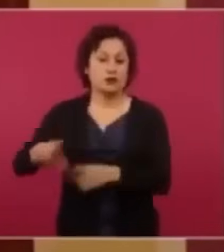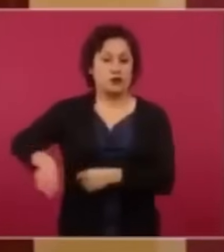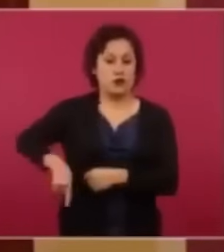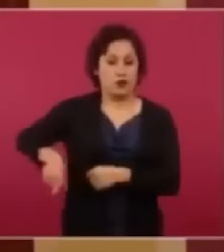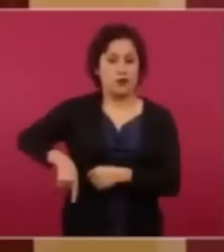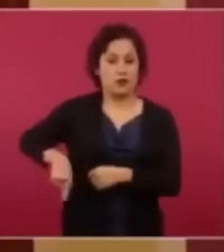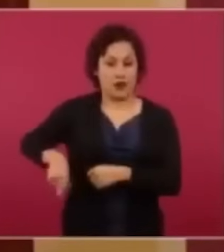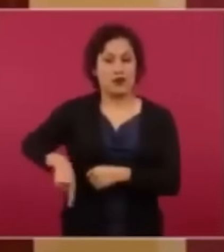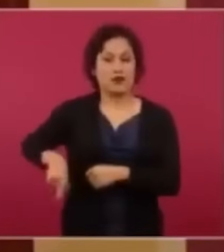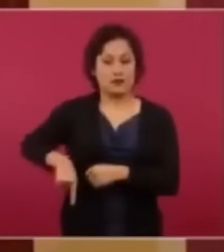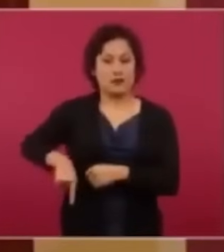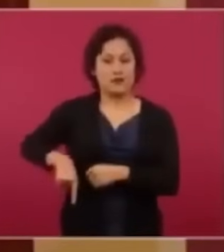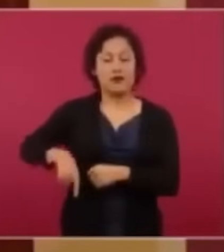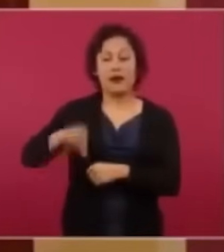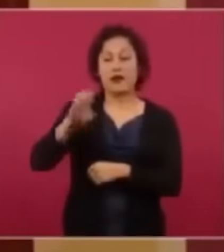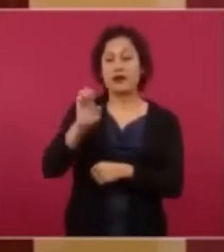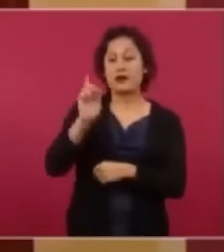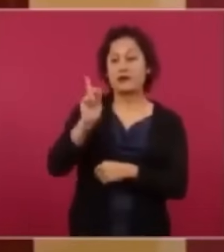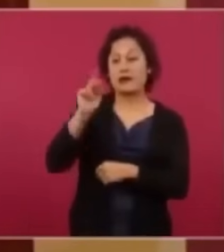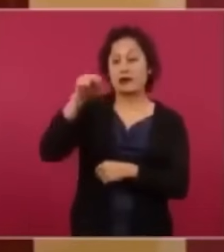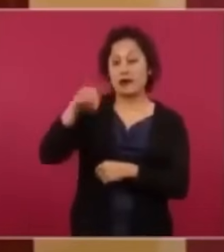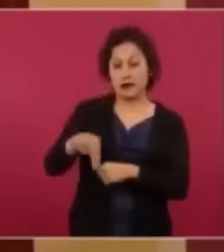más dinero facturó,